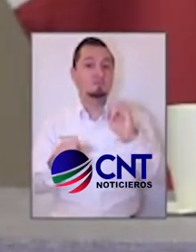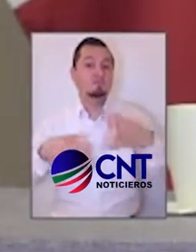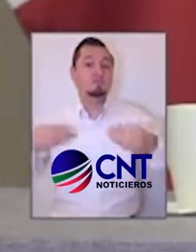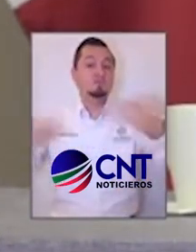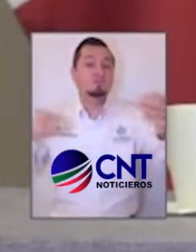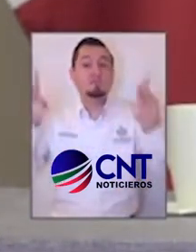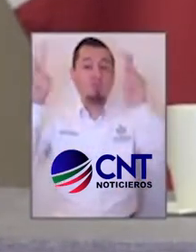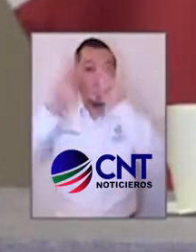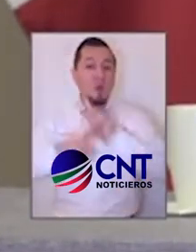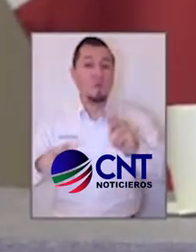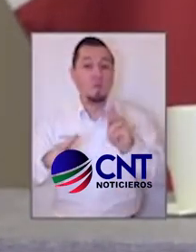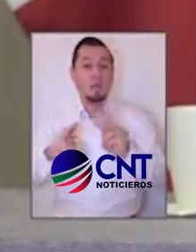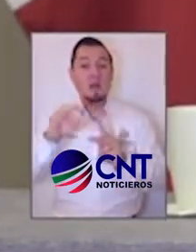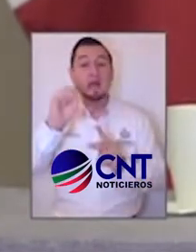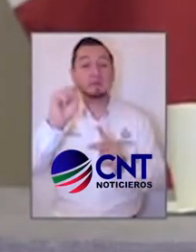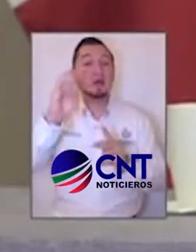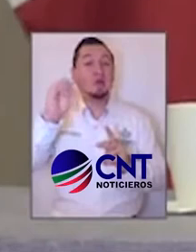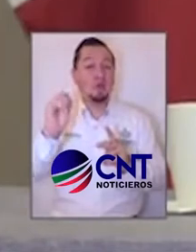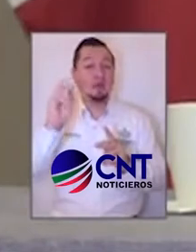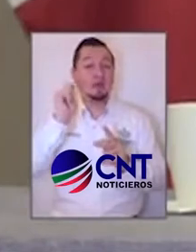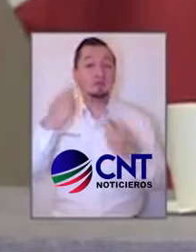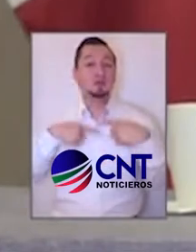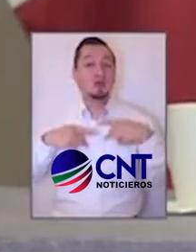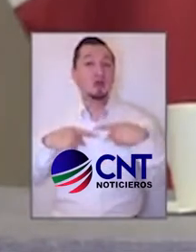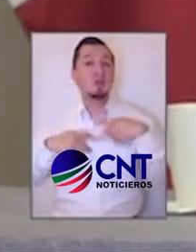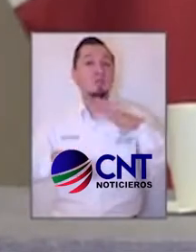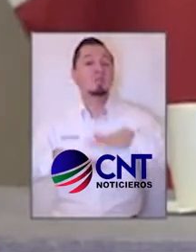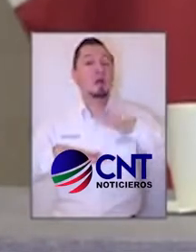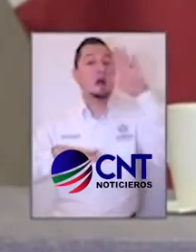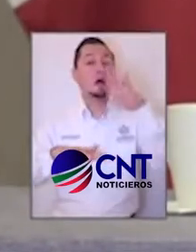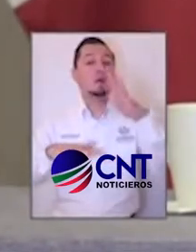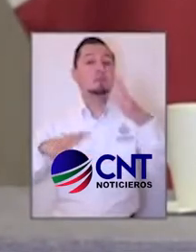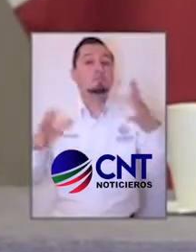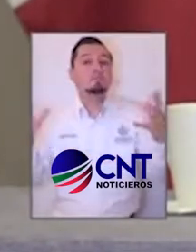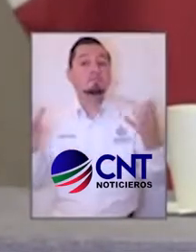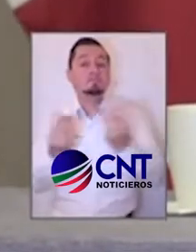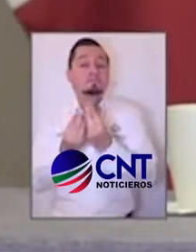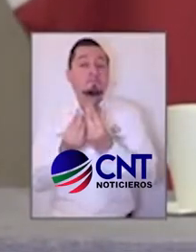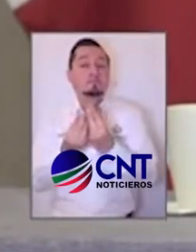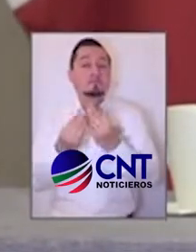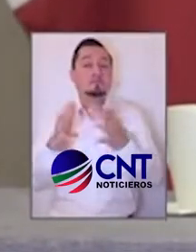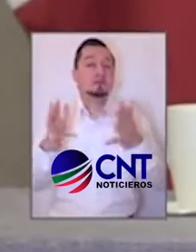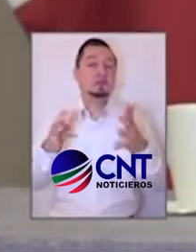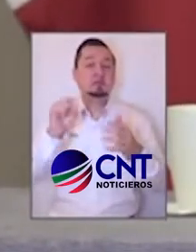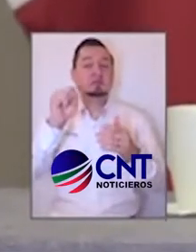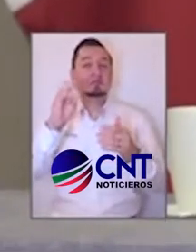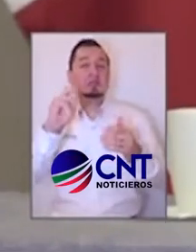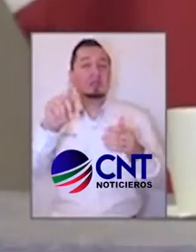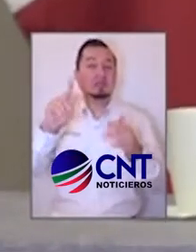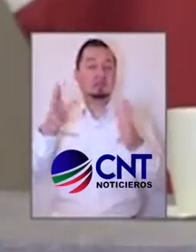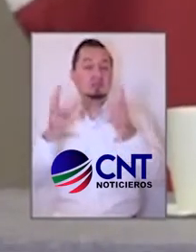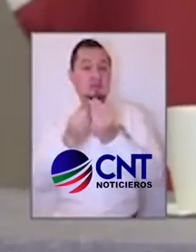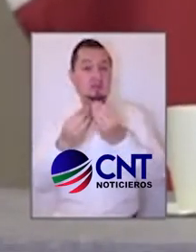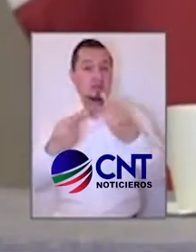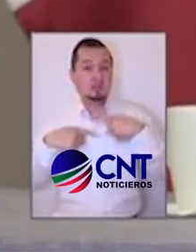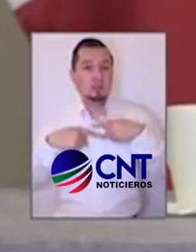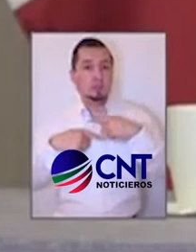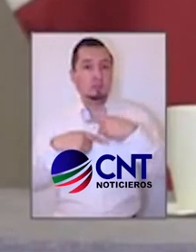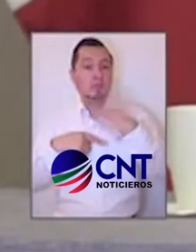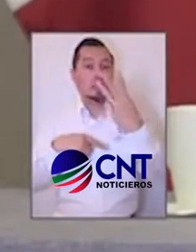hablando que rebasaríamos por 69 casos el límite de 400 si seguimos con los números que traemos en los primeros 3 días de la